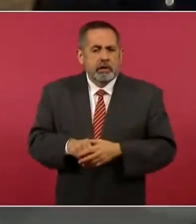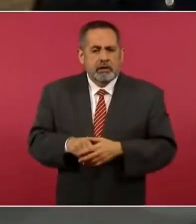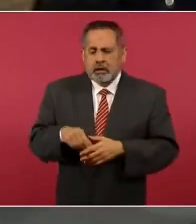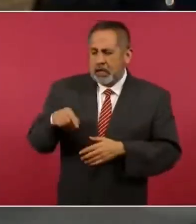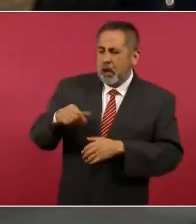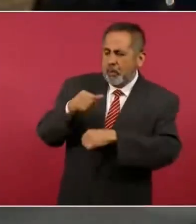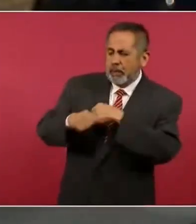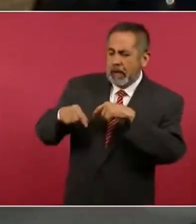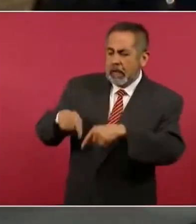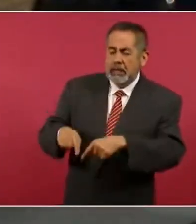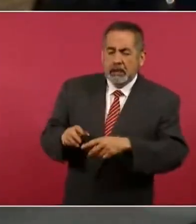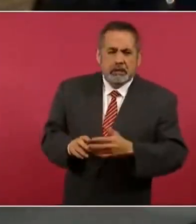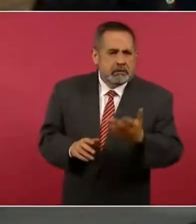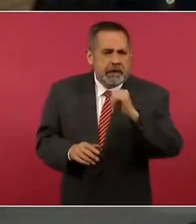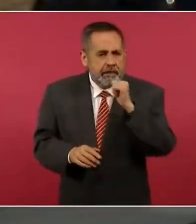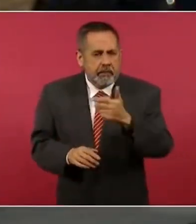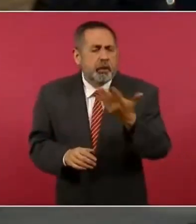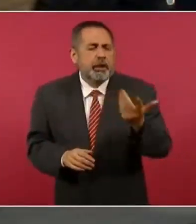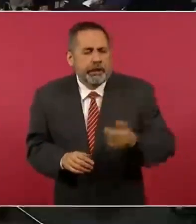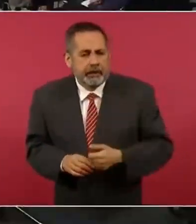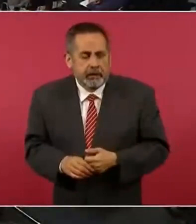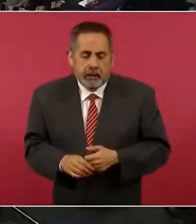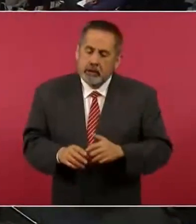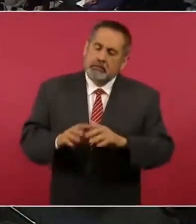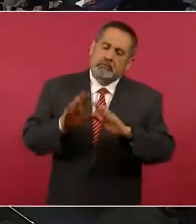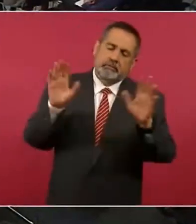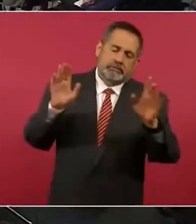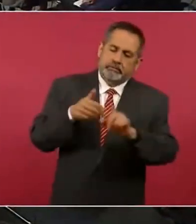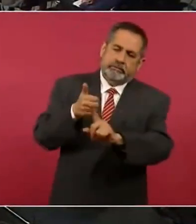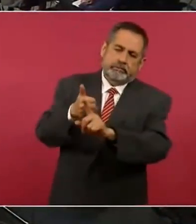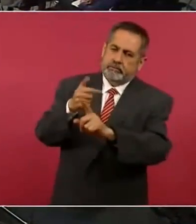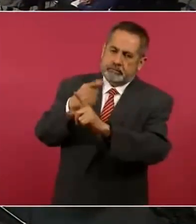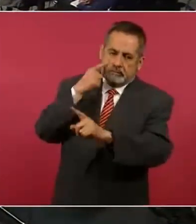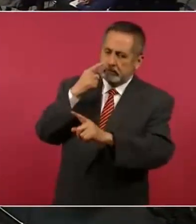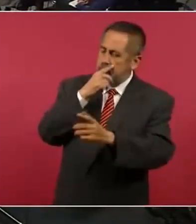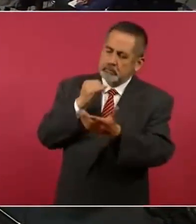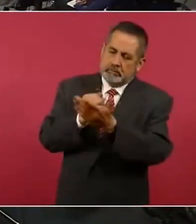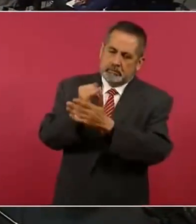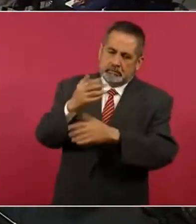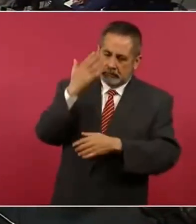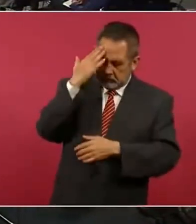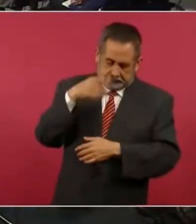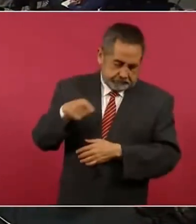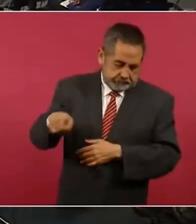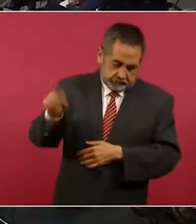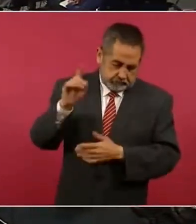hacer. No sé, ese es un asunto que él decide.